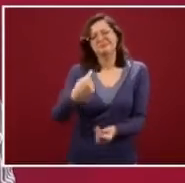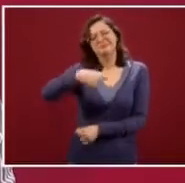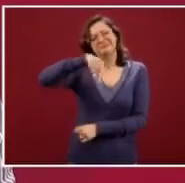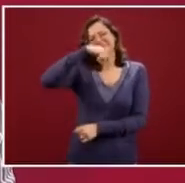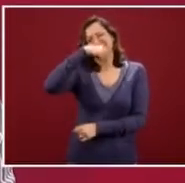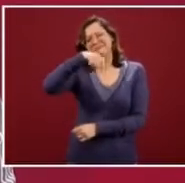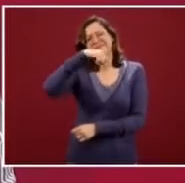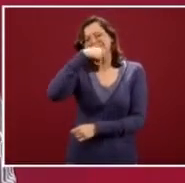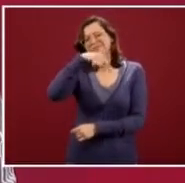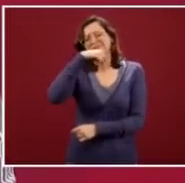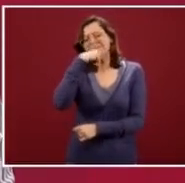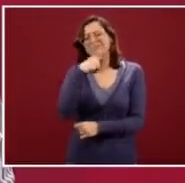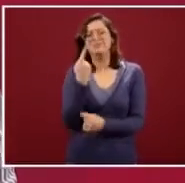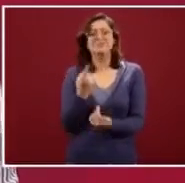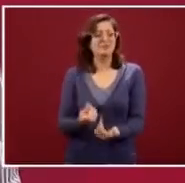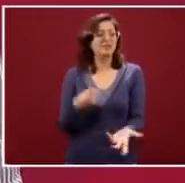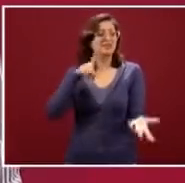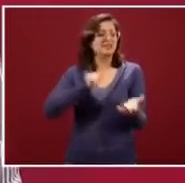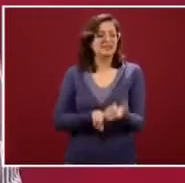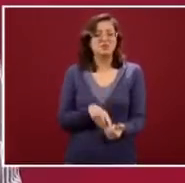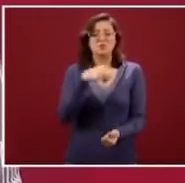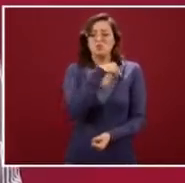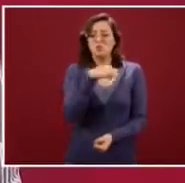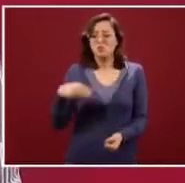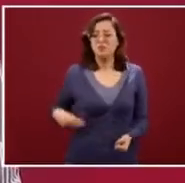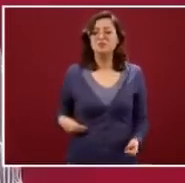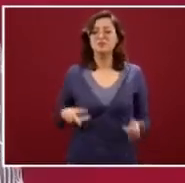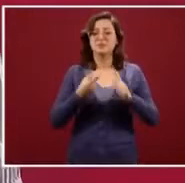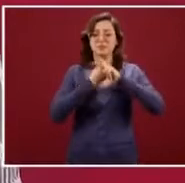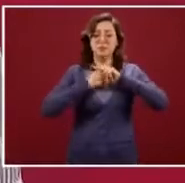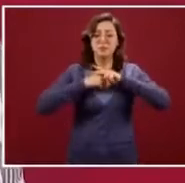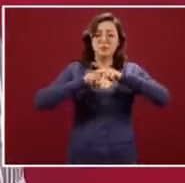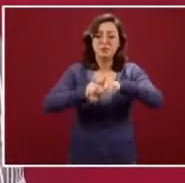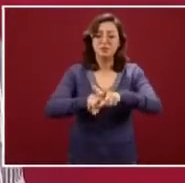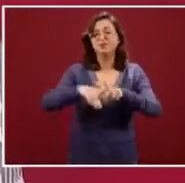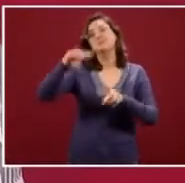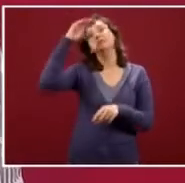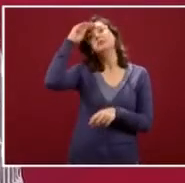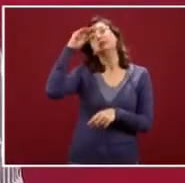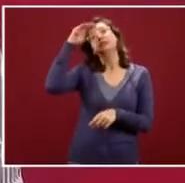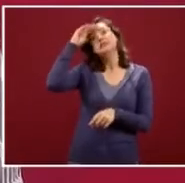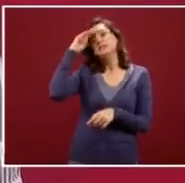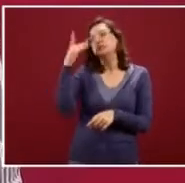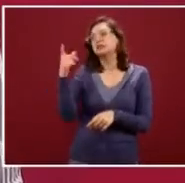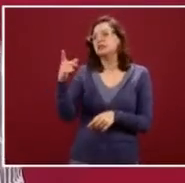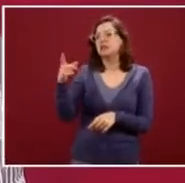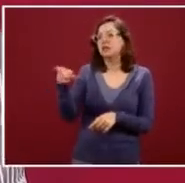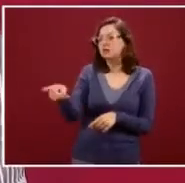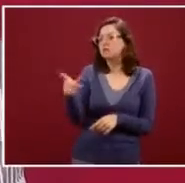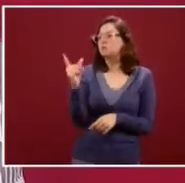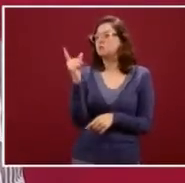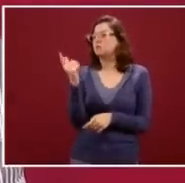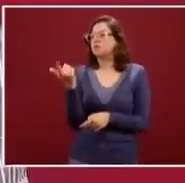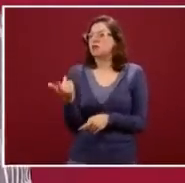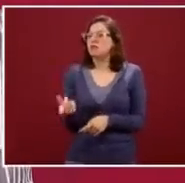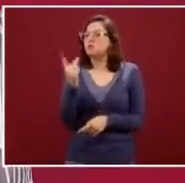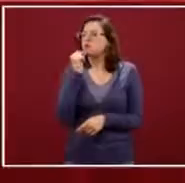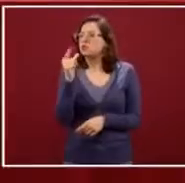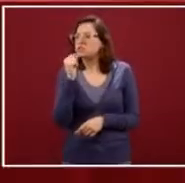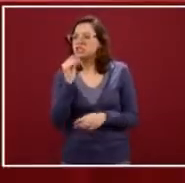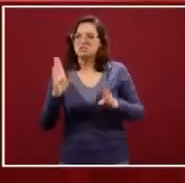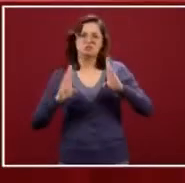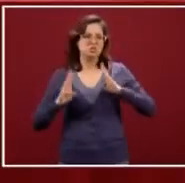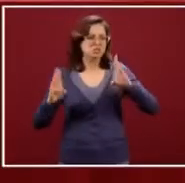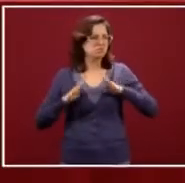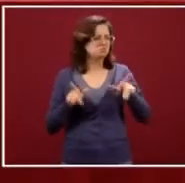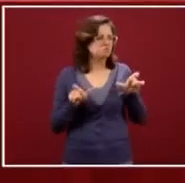comentado también que incluso en algunos municipios se ha empezado a considerar acciones de restricción de movilidad o